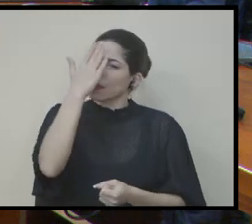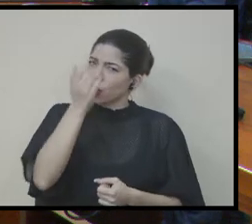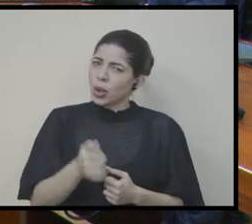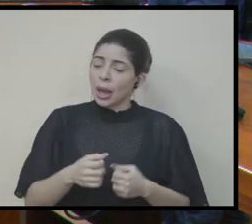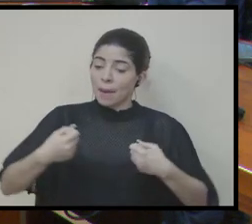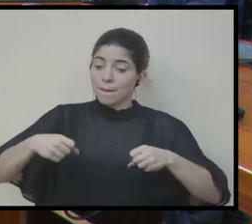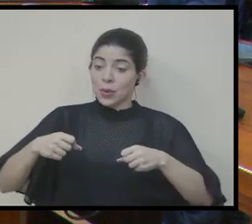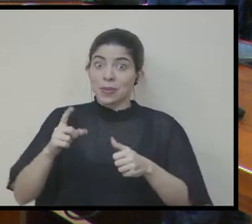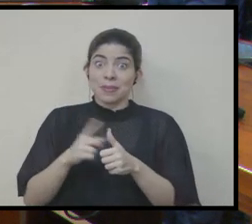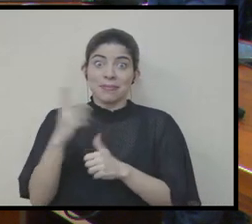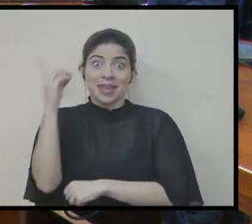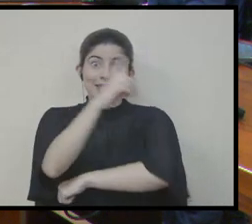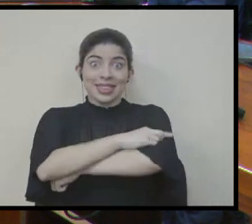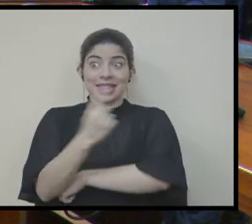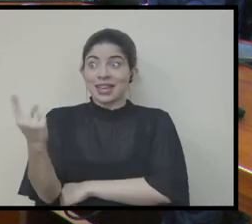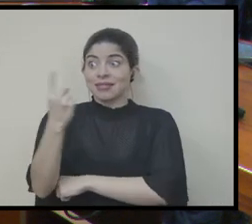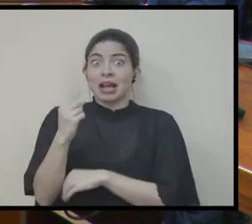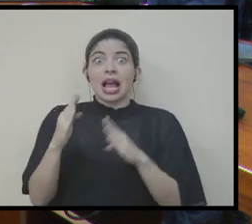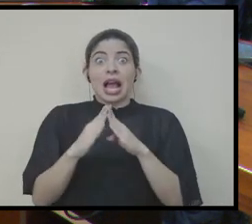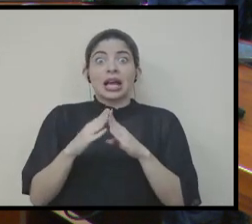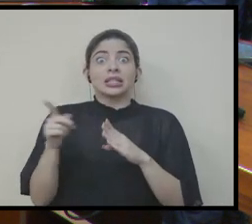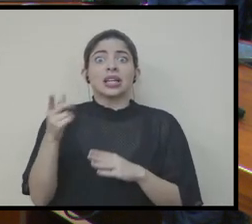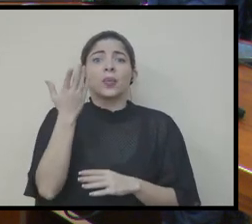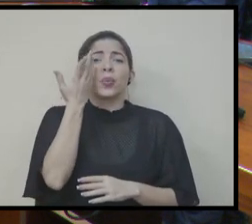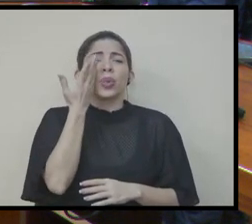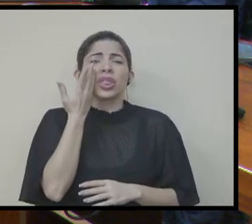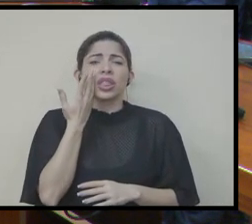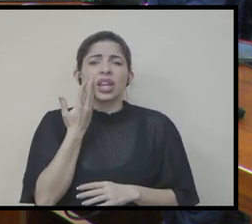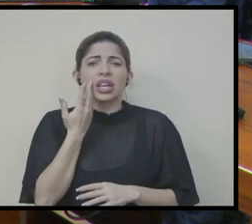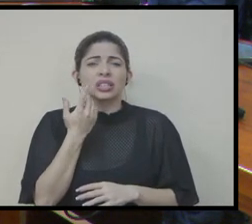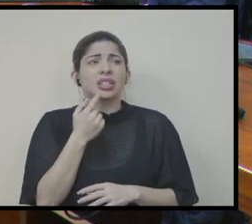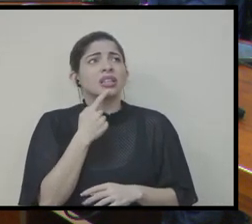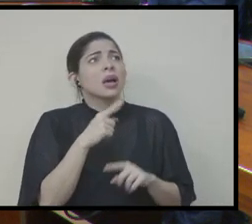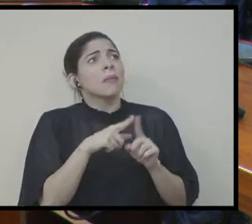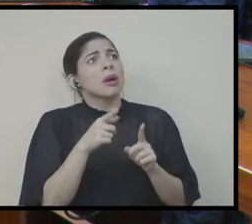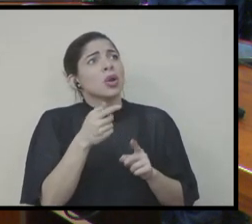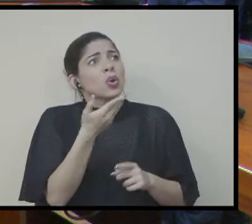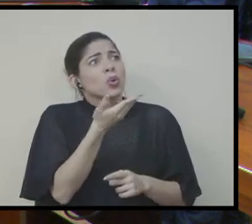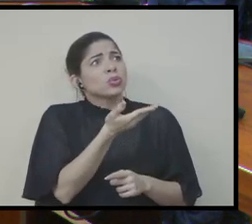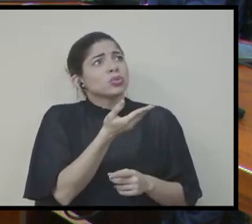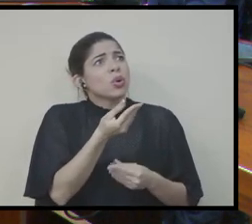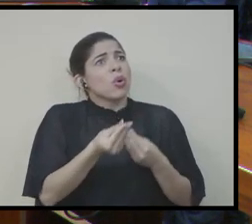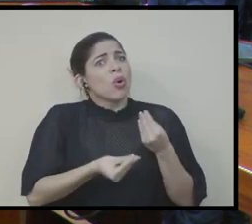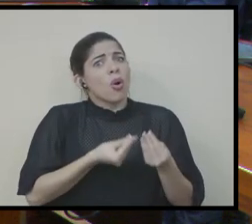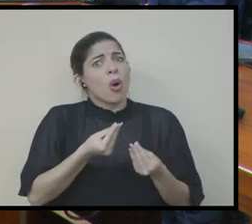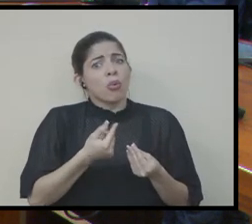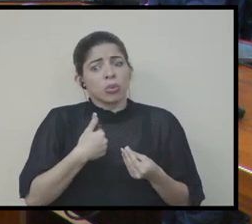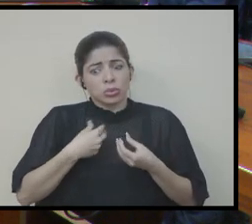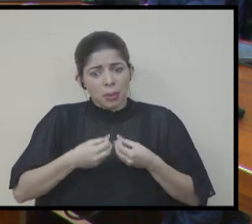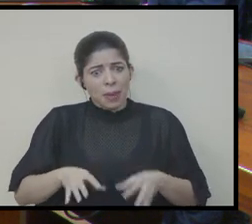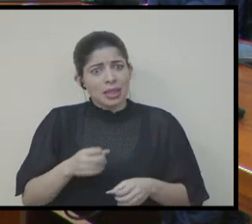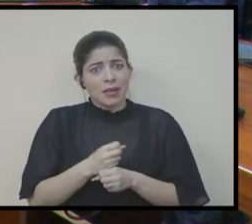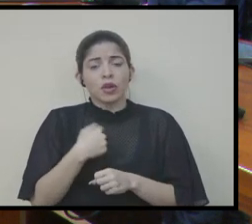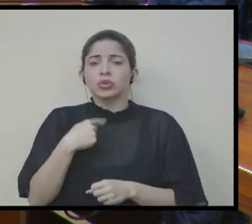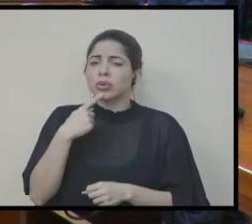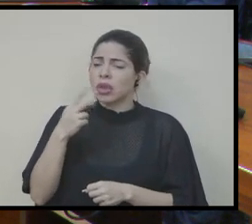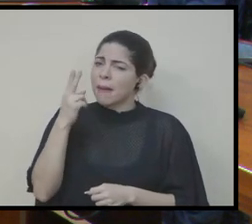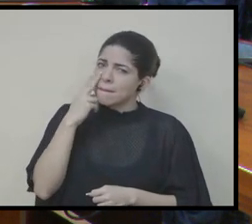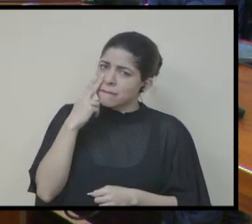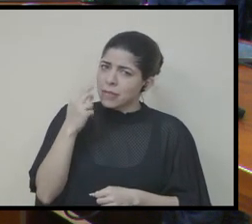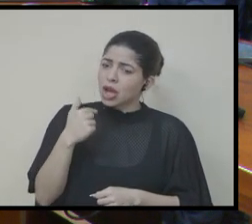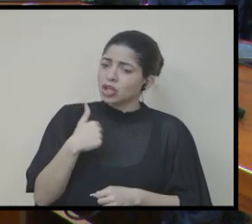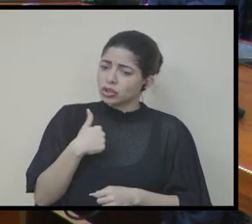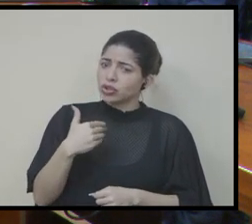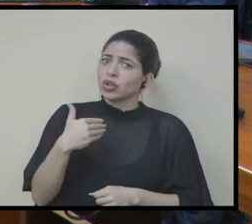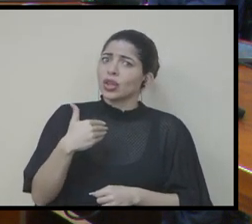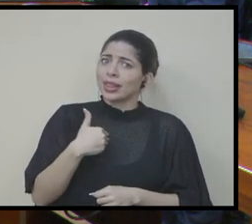el motorizado el primer día que llegó a la casa llegó súper triste y me dice, pero usted, ¿cómo hace? Yo me quedé sin trabajo. Y le dije, vea, yo